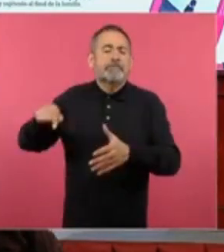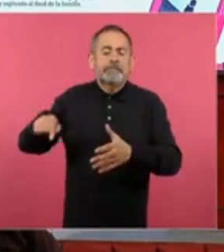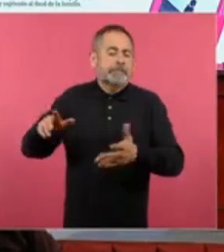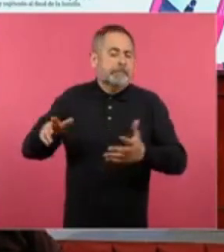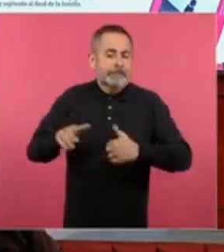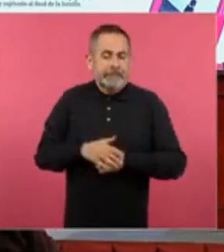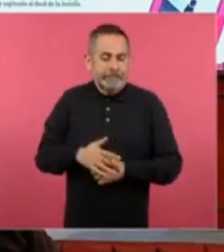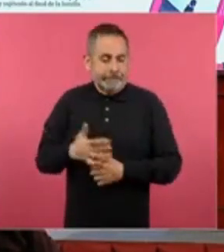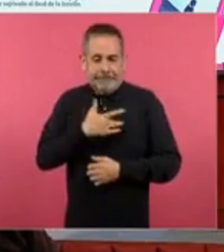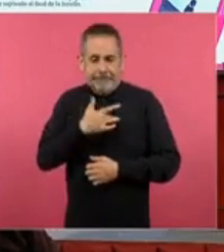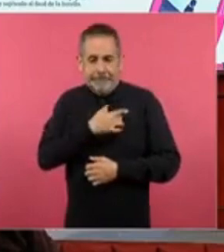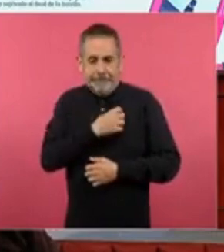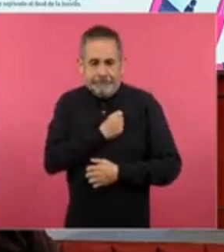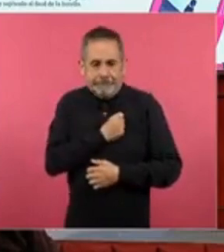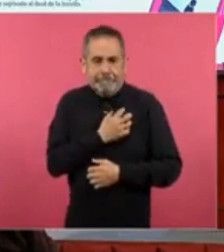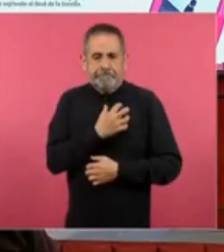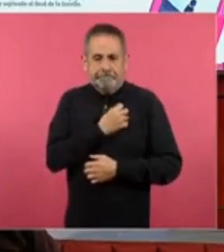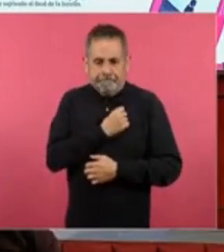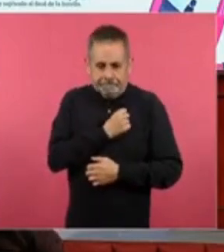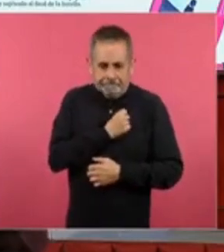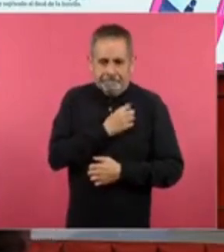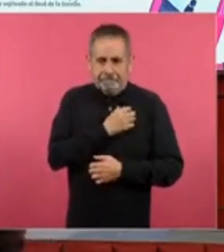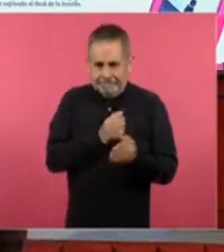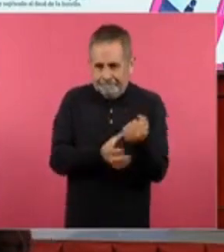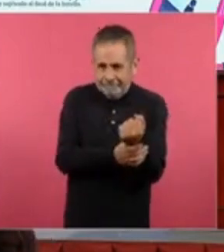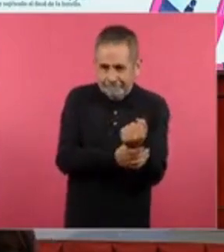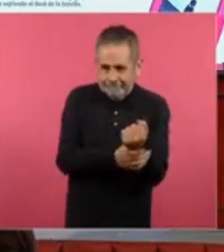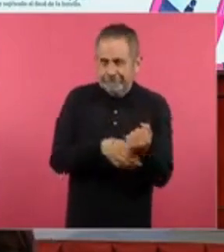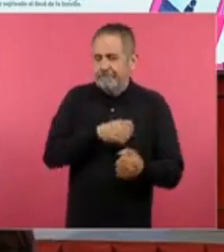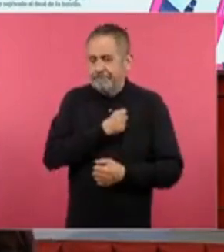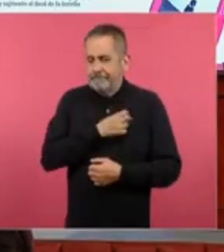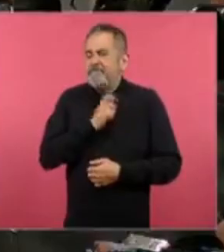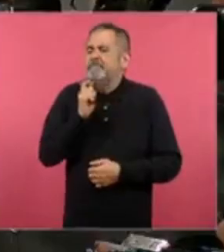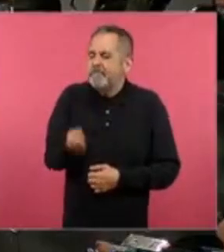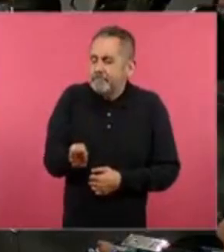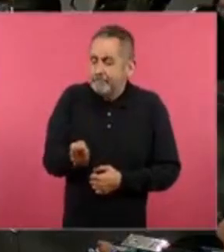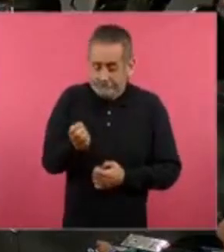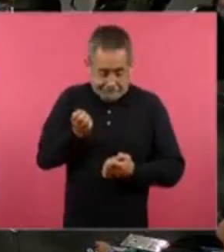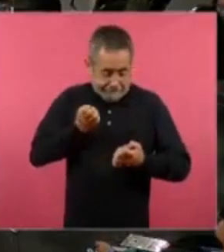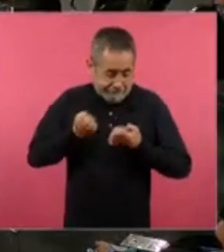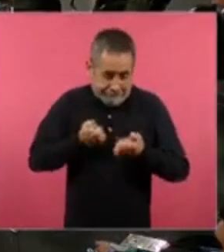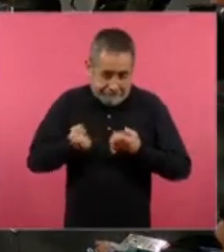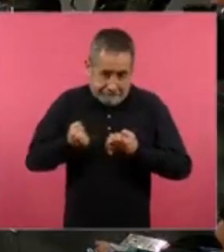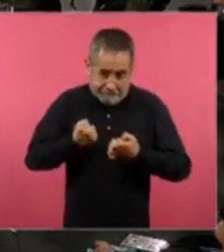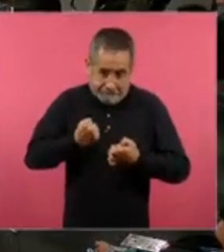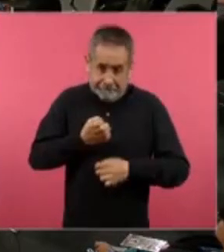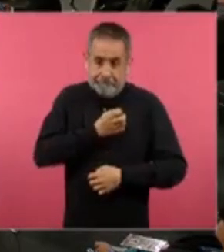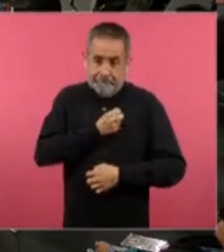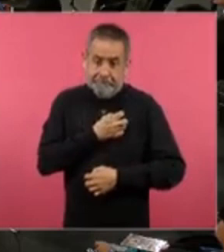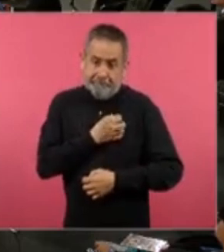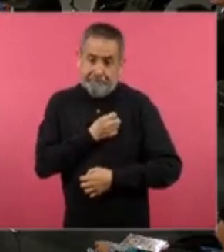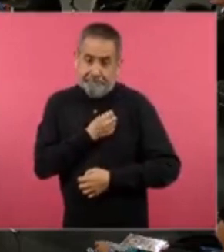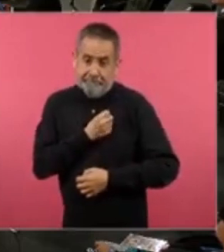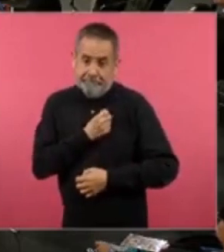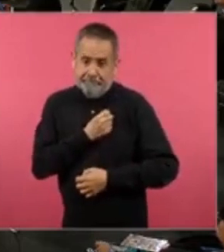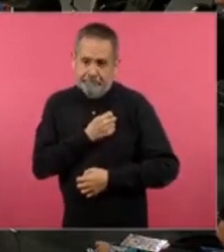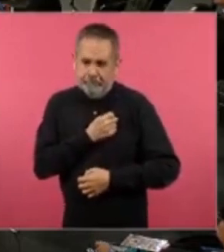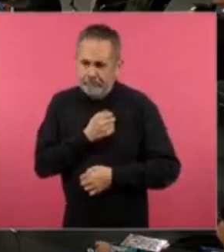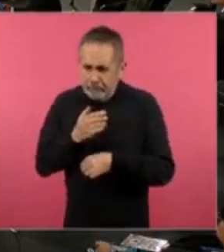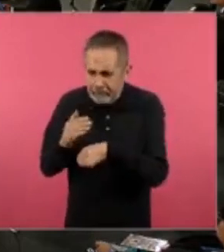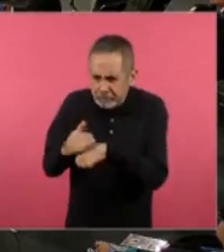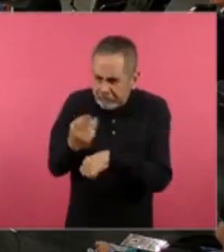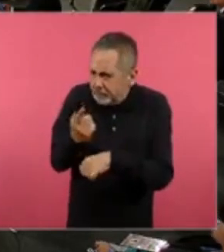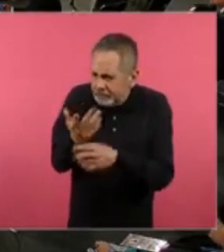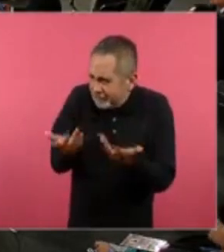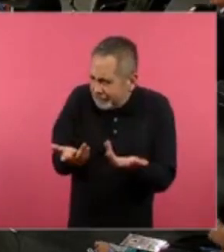el latido cardíaco y el pulso se acelera con el ejercicio. Entonces, bueno, ¿por qué se acelera cuando